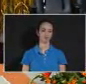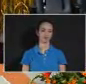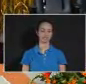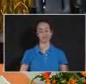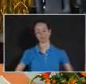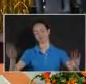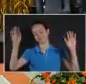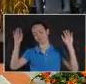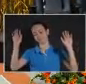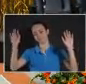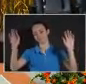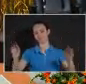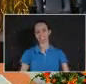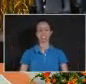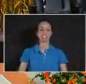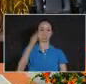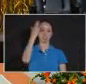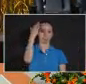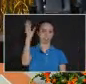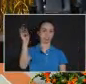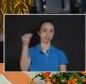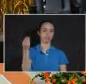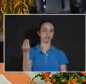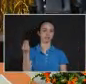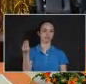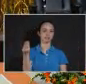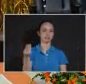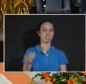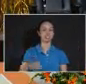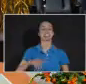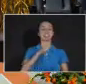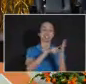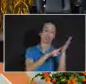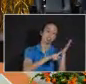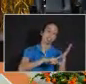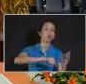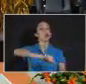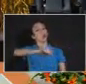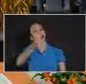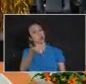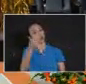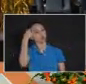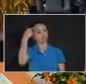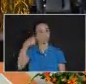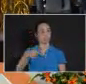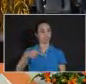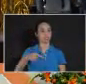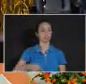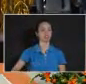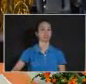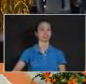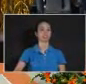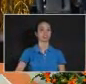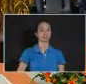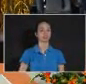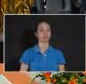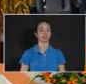Bueno, ¿sabe qué? Se lo leo otro día. 31 de febrero.